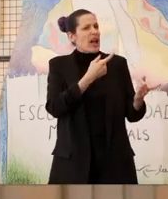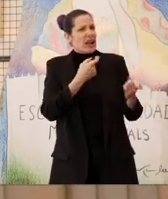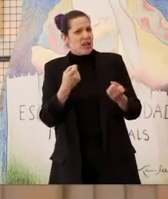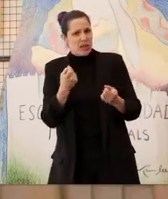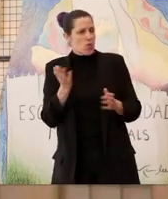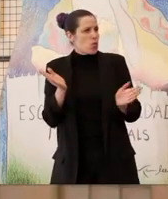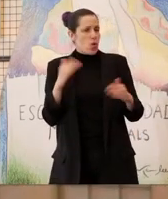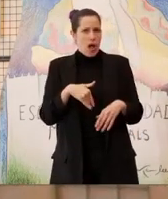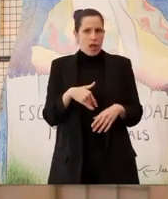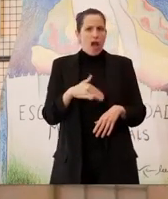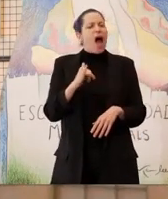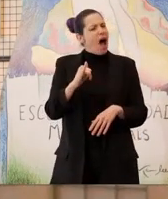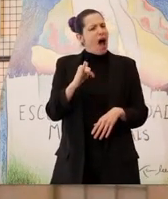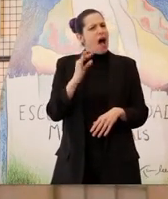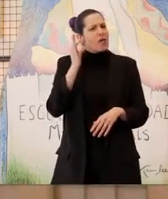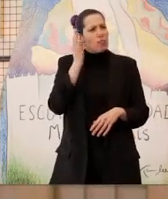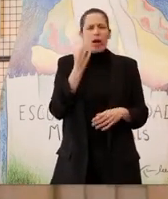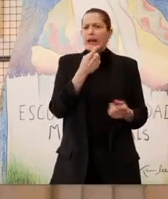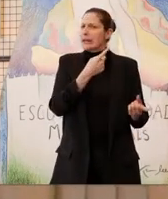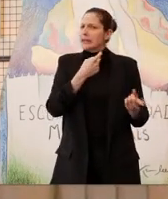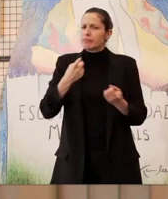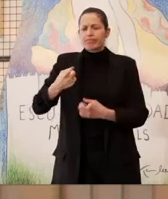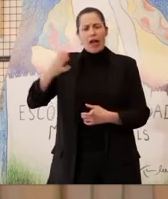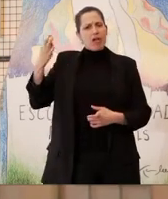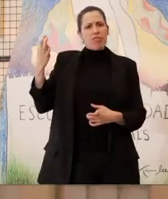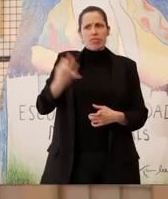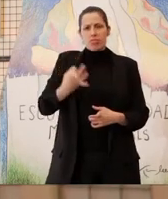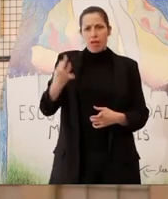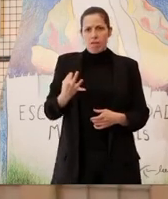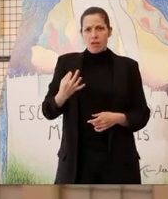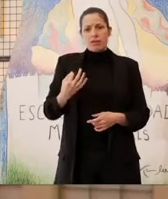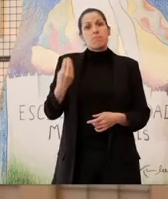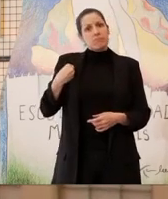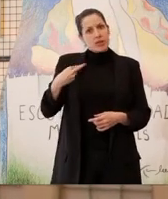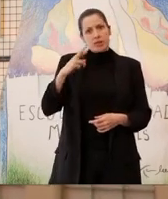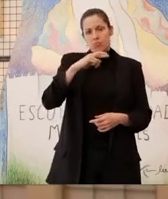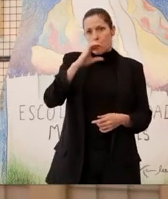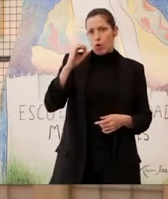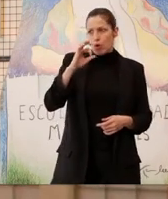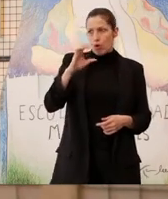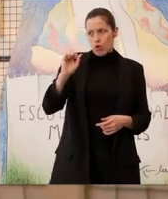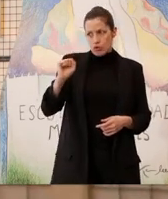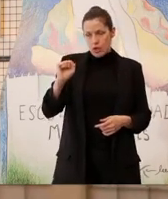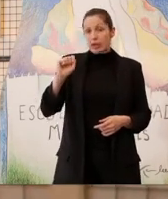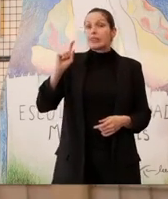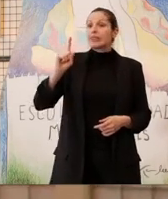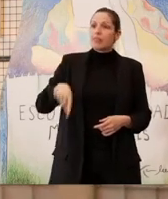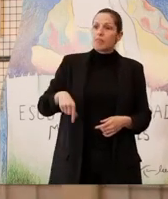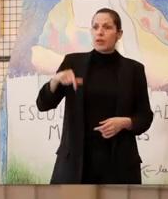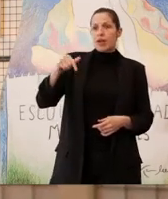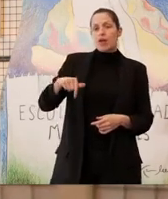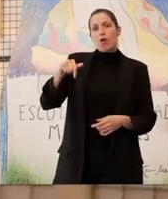mujeres imprescindibles Rosa lo es y junto a ellas todas las ponentes que habéis estado